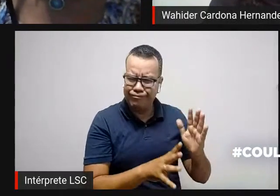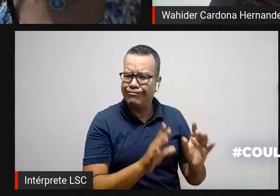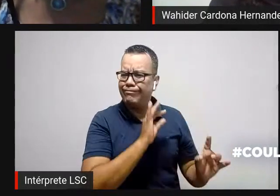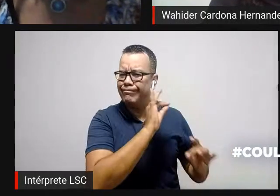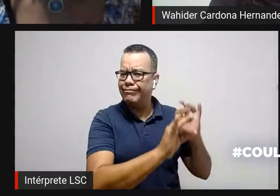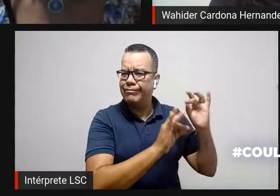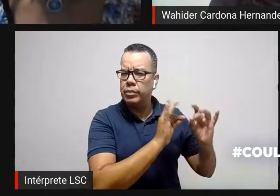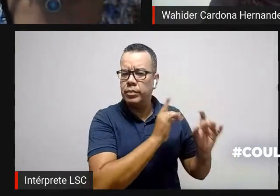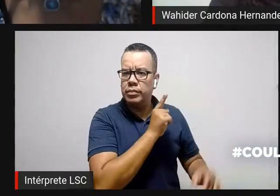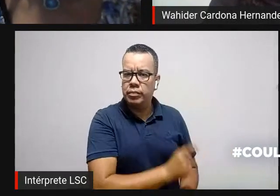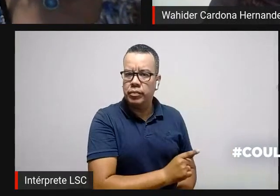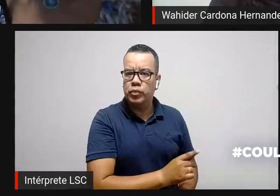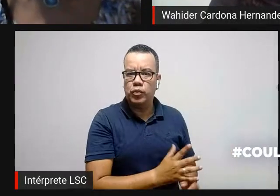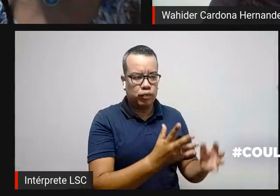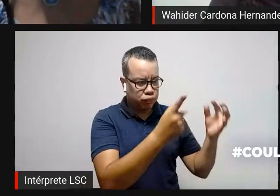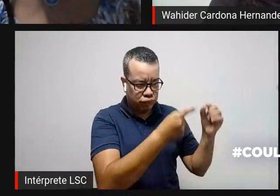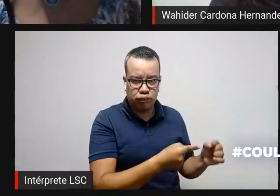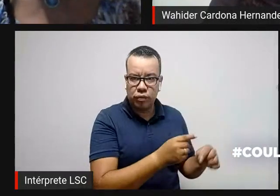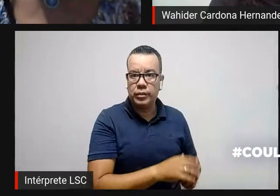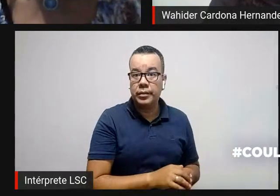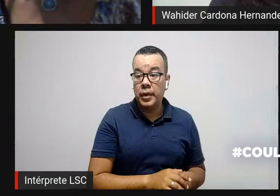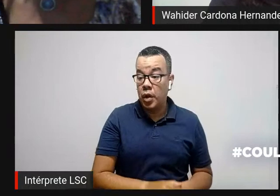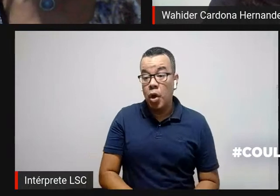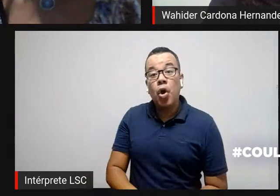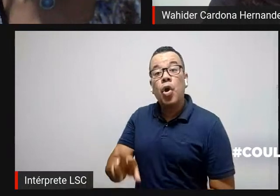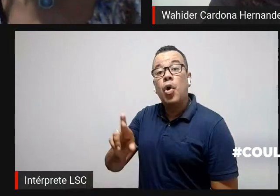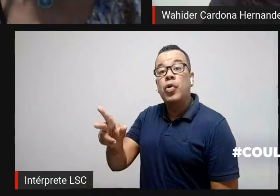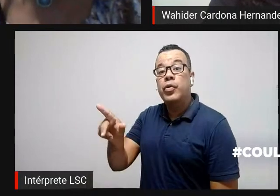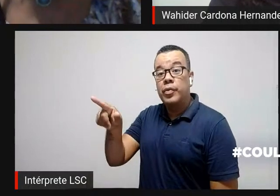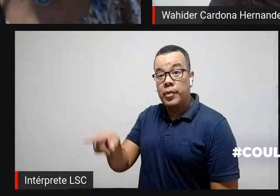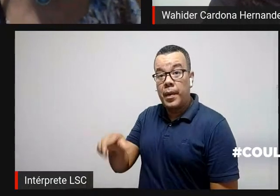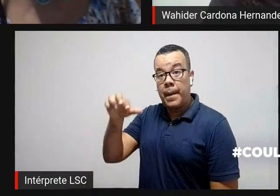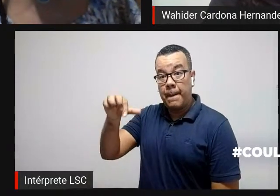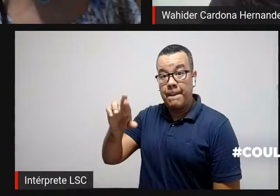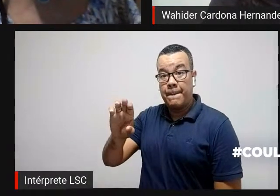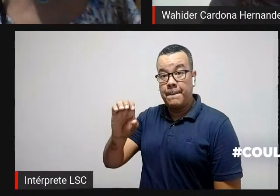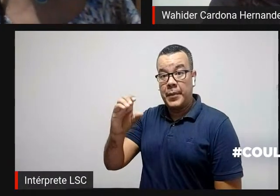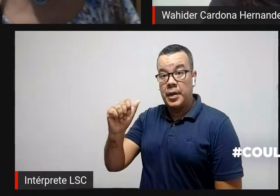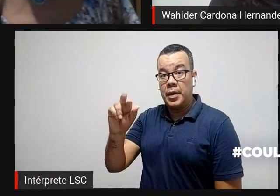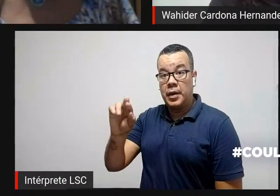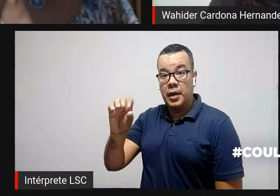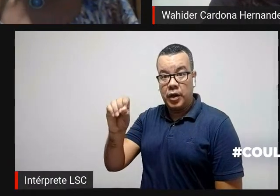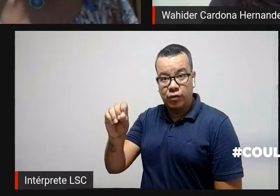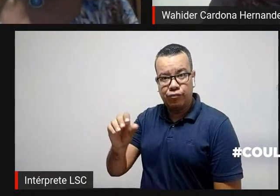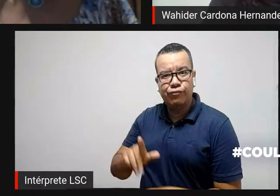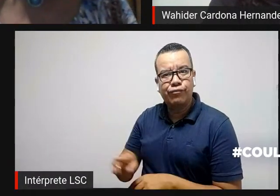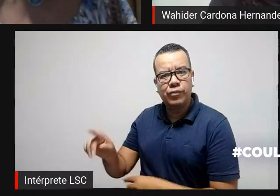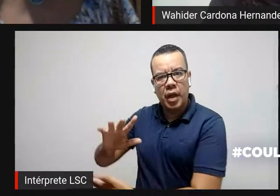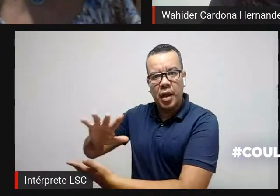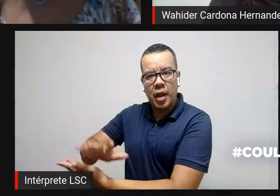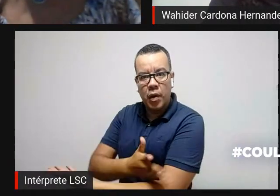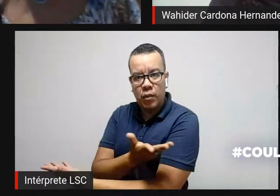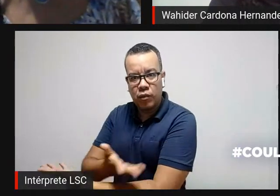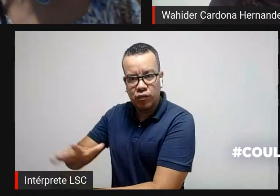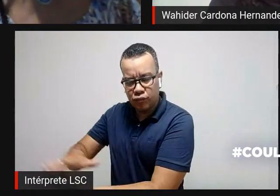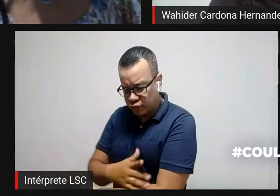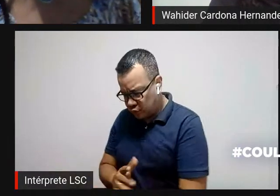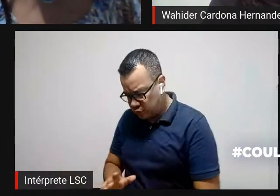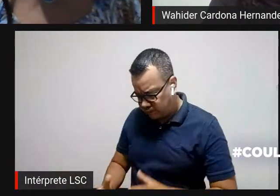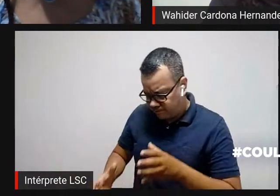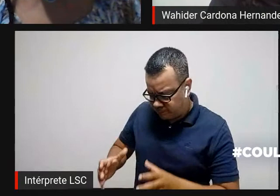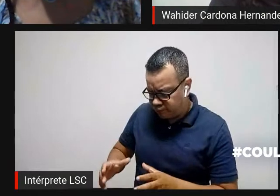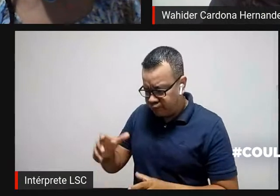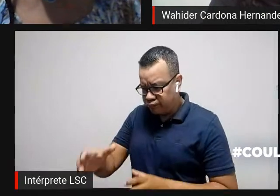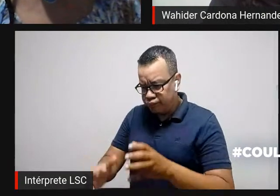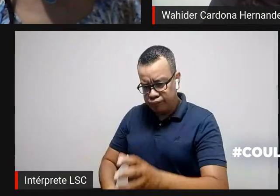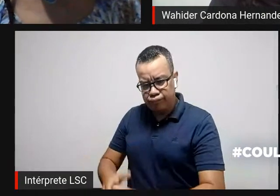Precario, de facciones cínicas, descubre el alma de los instrumentos, notas de cristal entre dientes